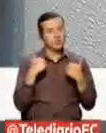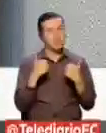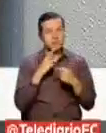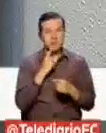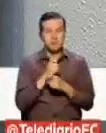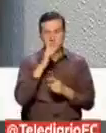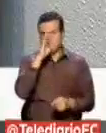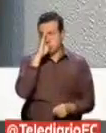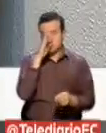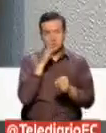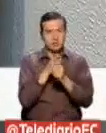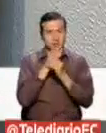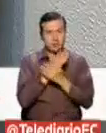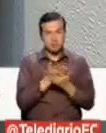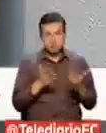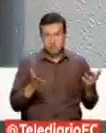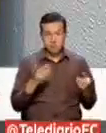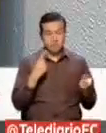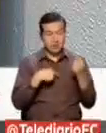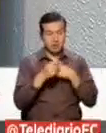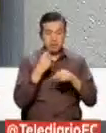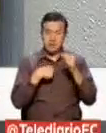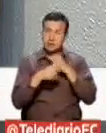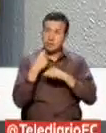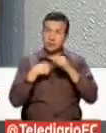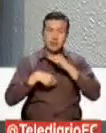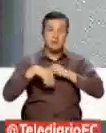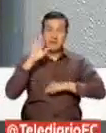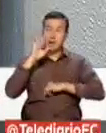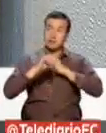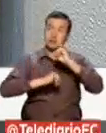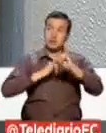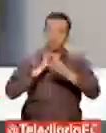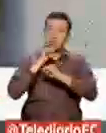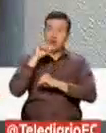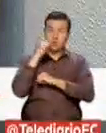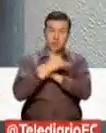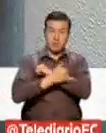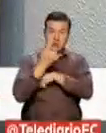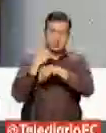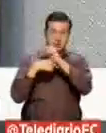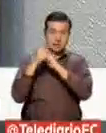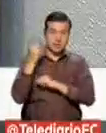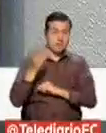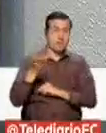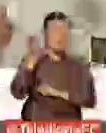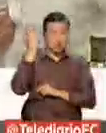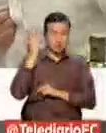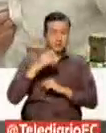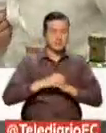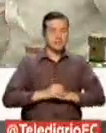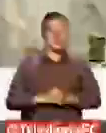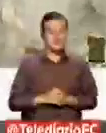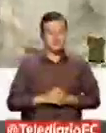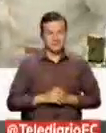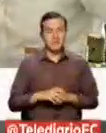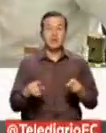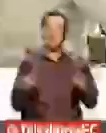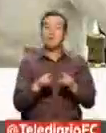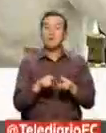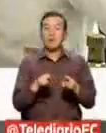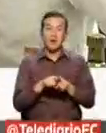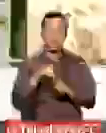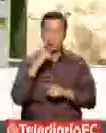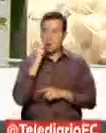Nuestro objetivo es llegar a mercados grandes, a mercados internacionales, en representación del Ecuador. El mismo anhelo tiene